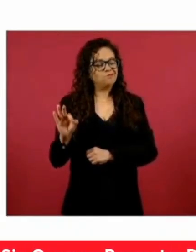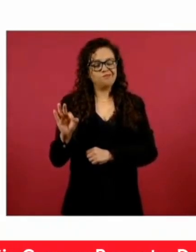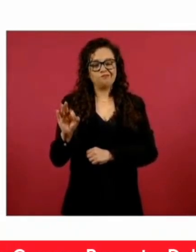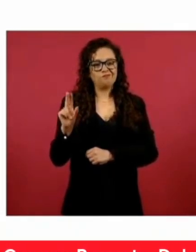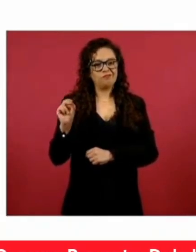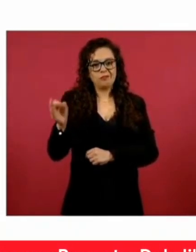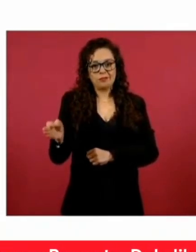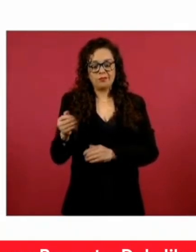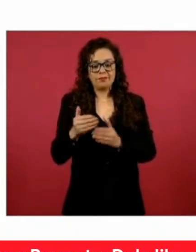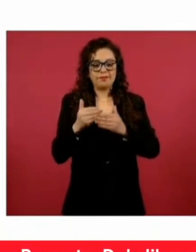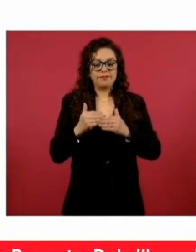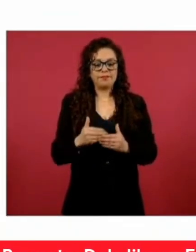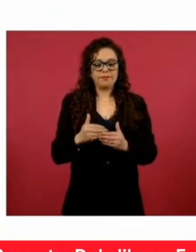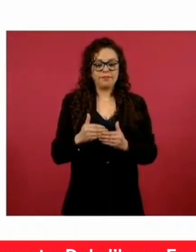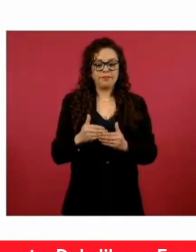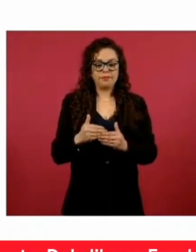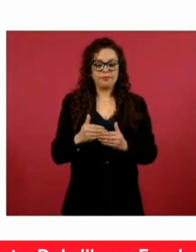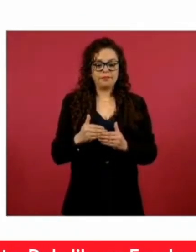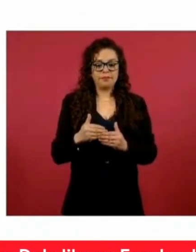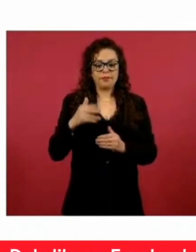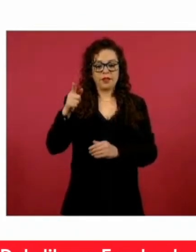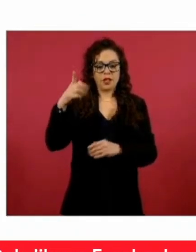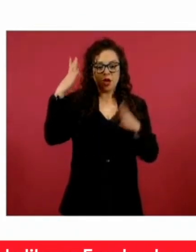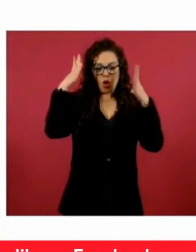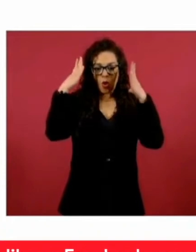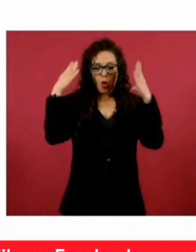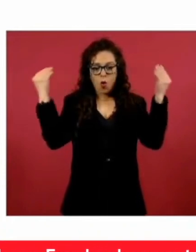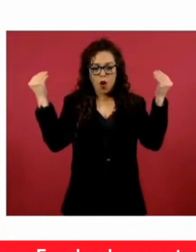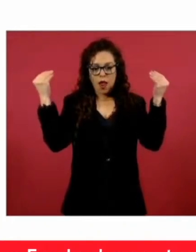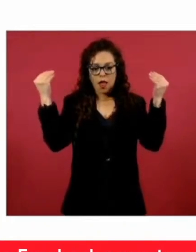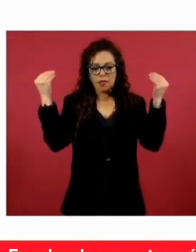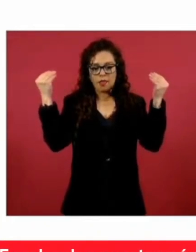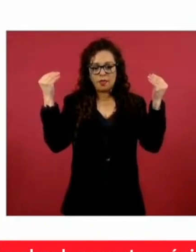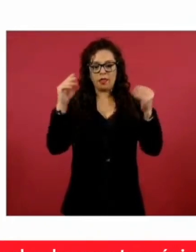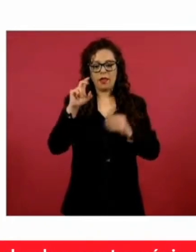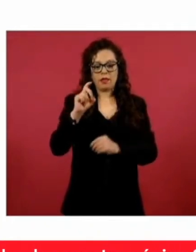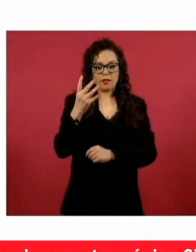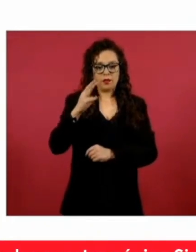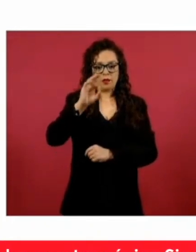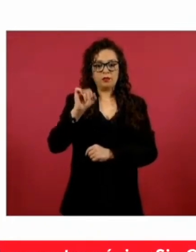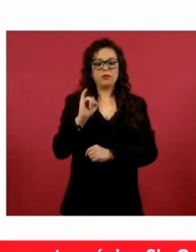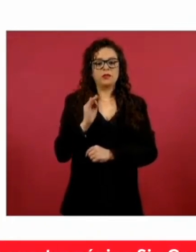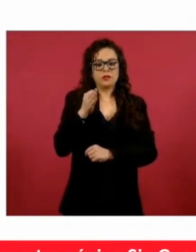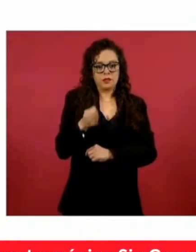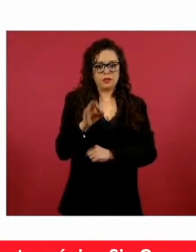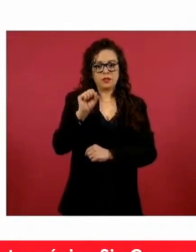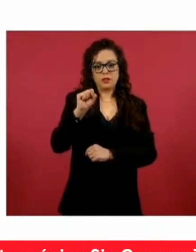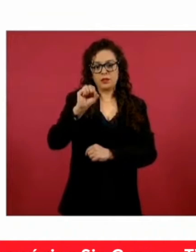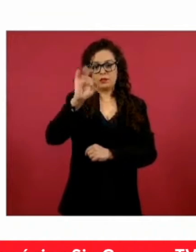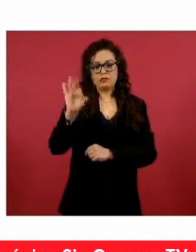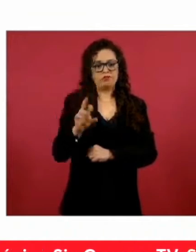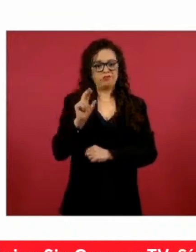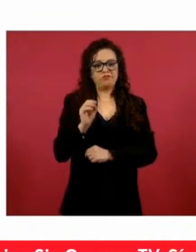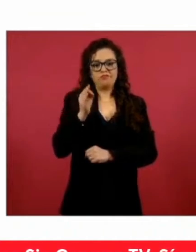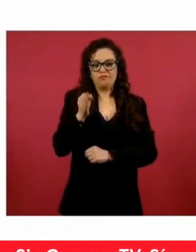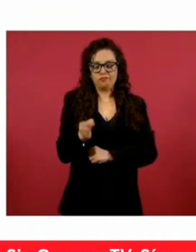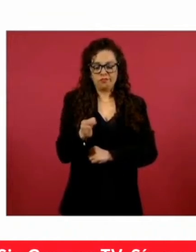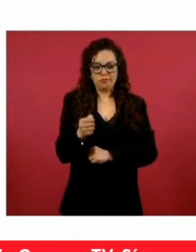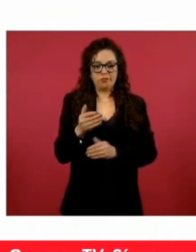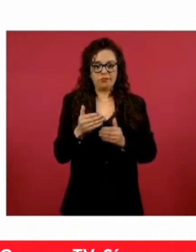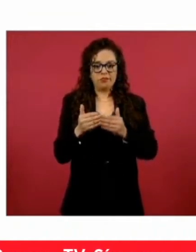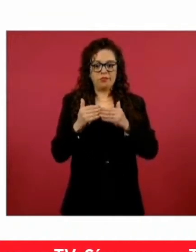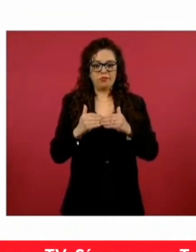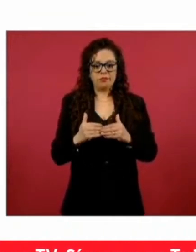rechazo. Mark Rutte de Holanda tiene el 34% de aceptación y el 60% de rechazo. Karl